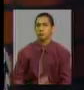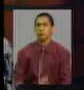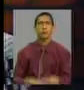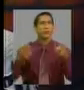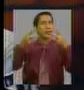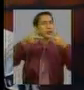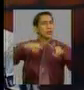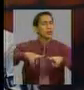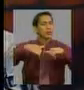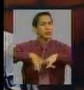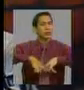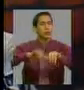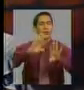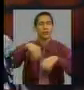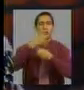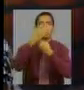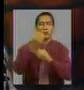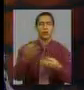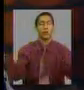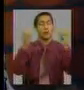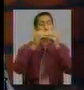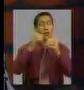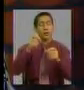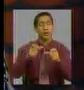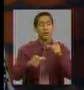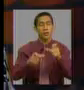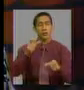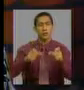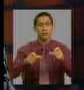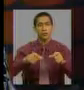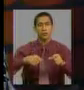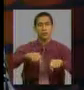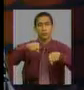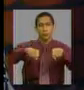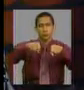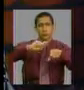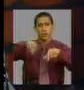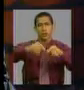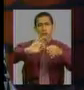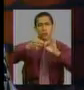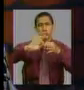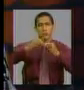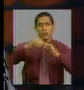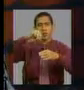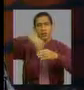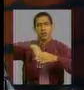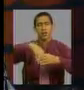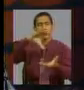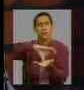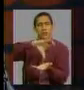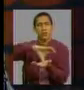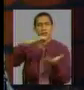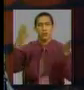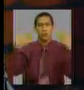Bien, continuamos con la información. Más de 70 máquinas fueron retiradas en un operativo que se realizó ayer en el centro de Guayaquil. Estas